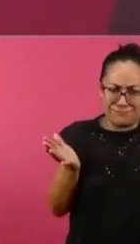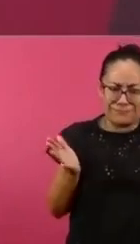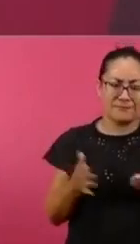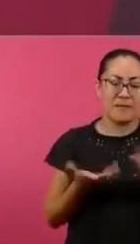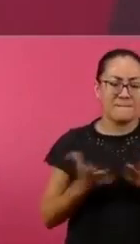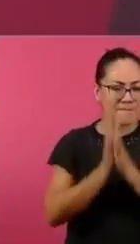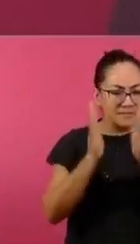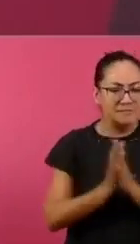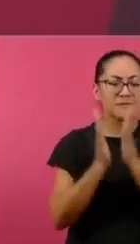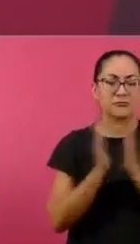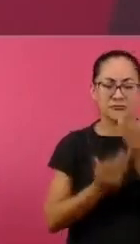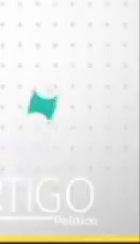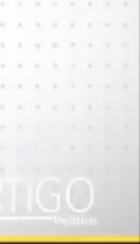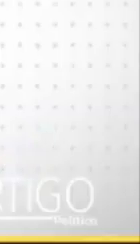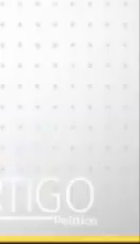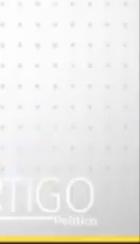contarán con los materiales educativos.